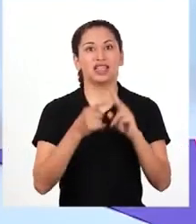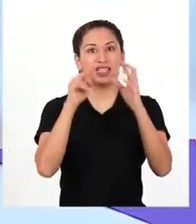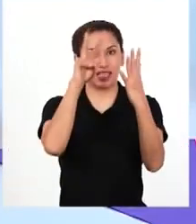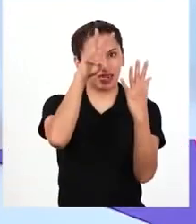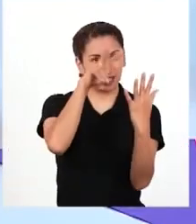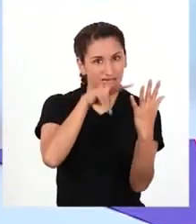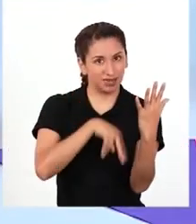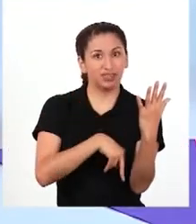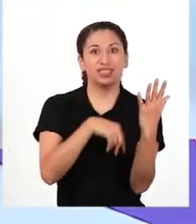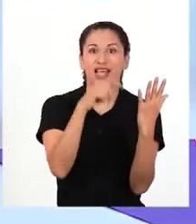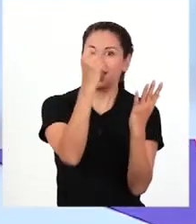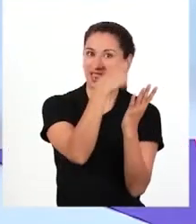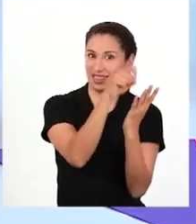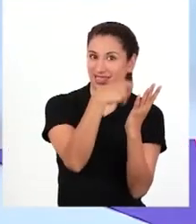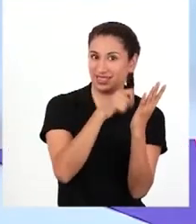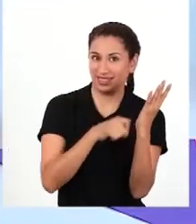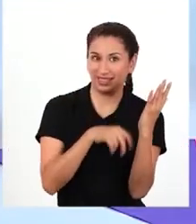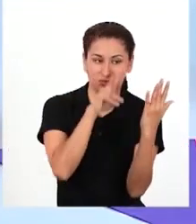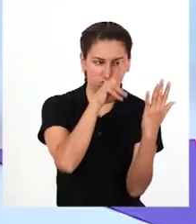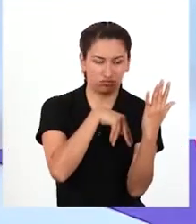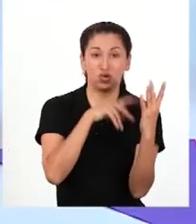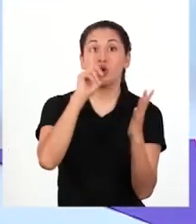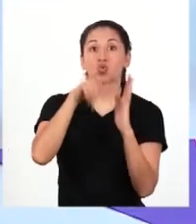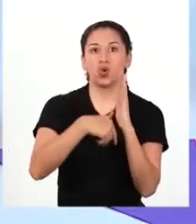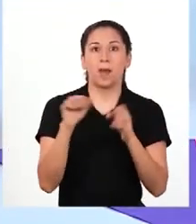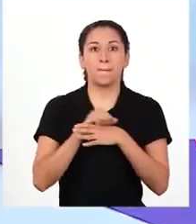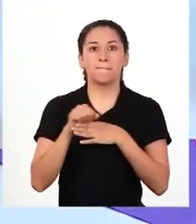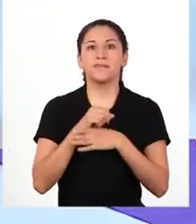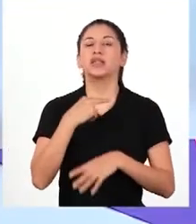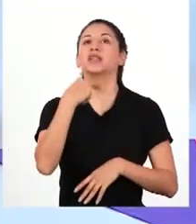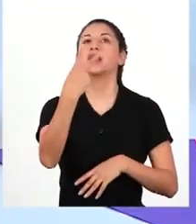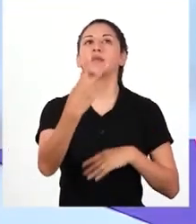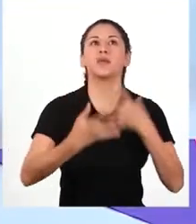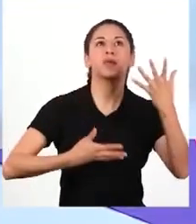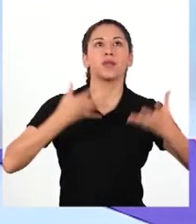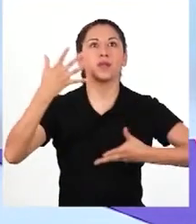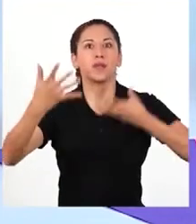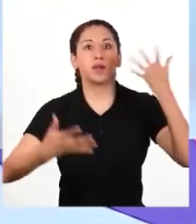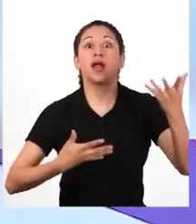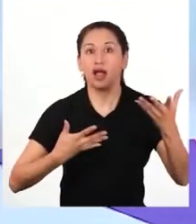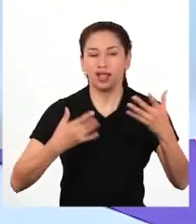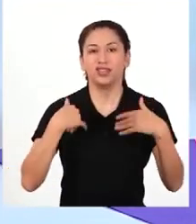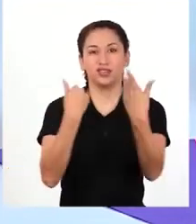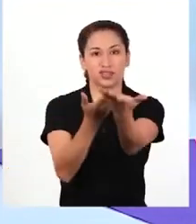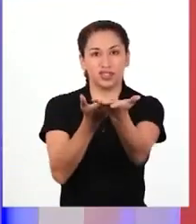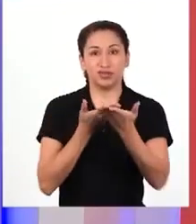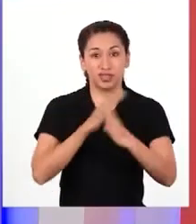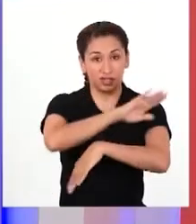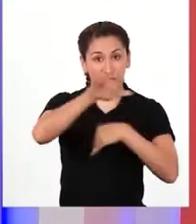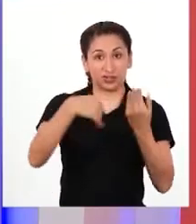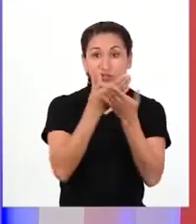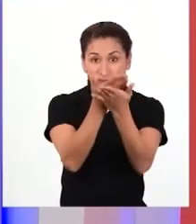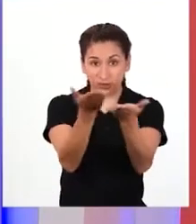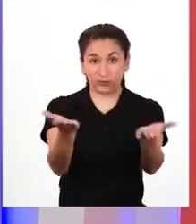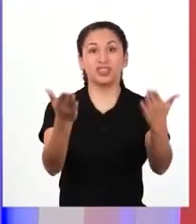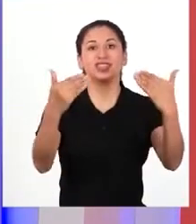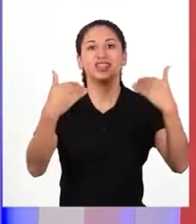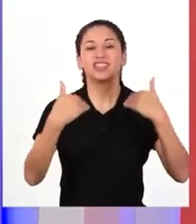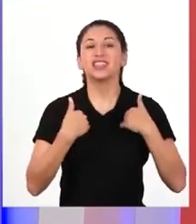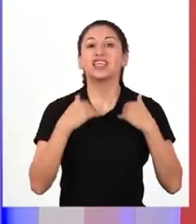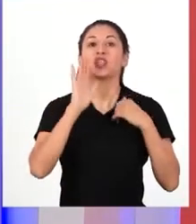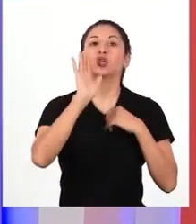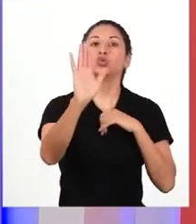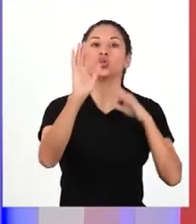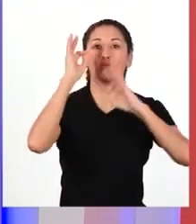Entonces comenzamos con la revisión del texto del discurso y luego tenemos que ensayar la presentación. Y los invitamos a